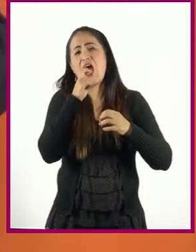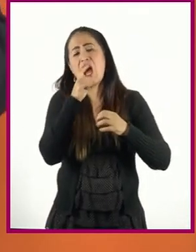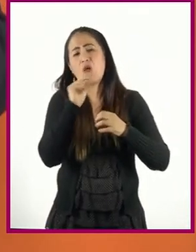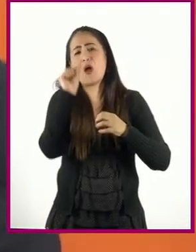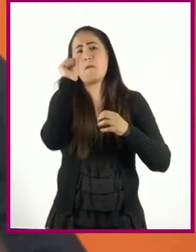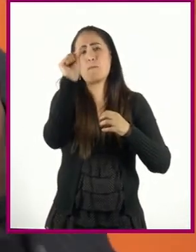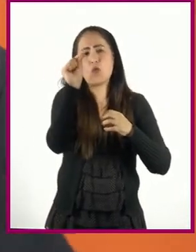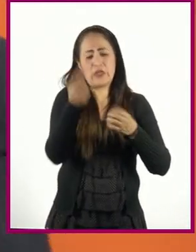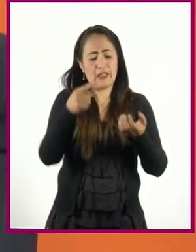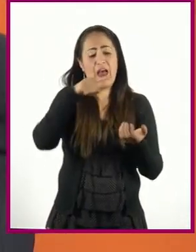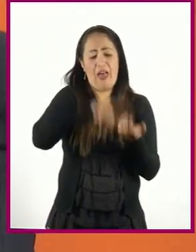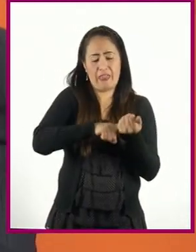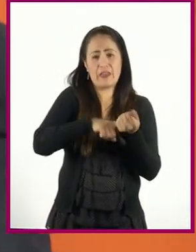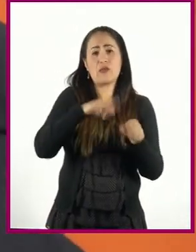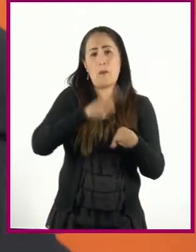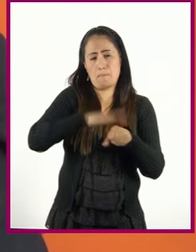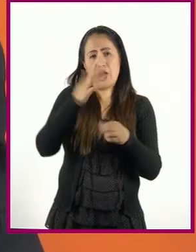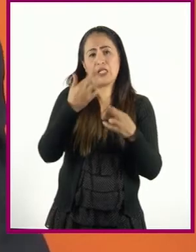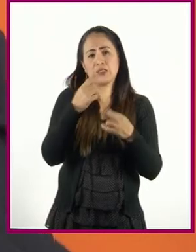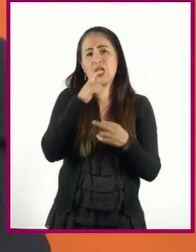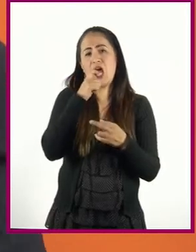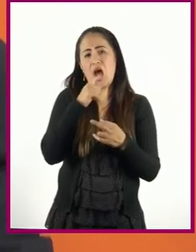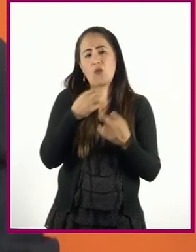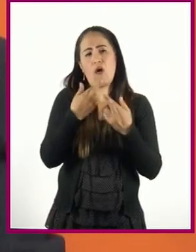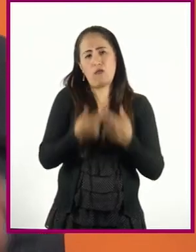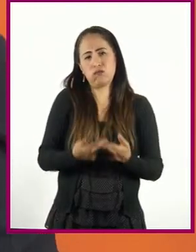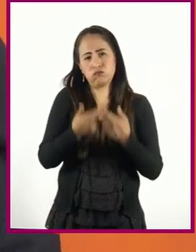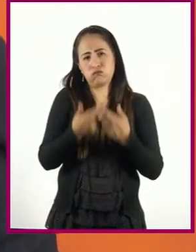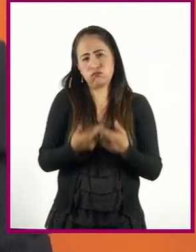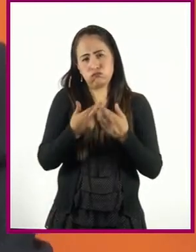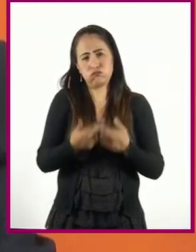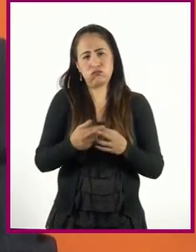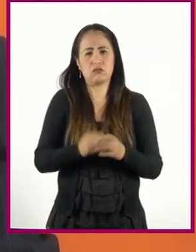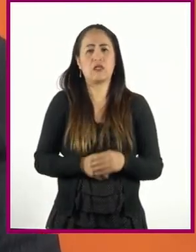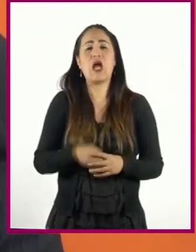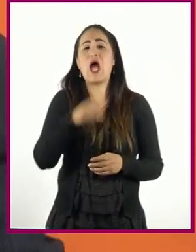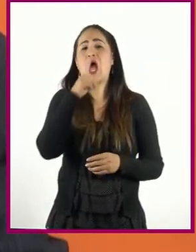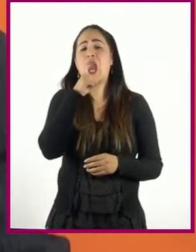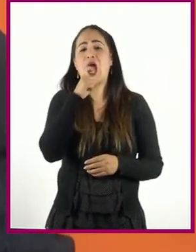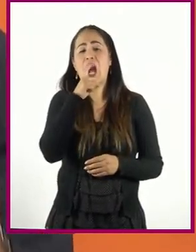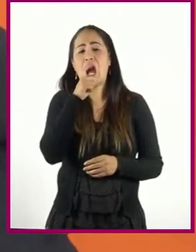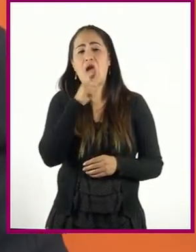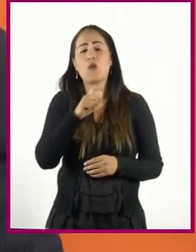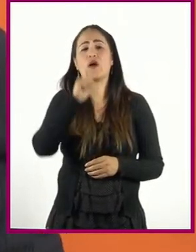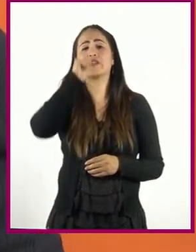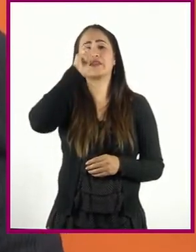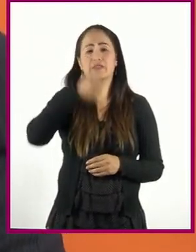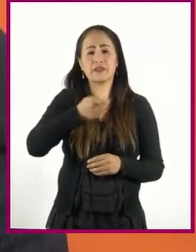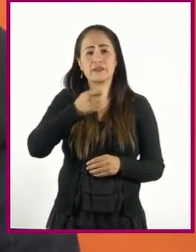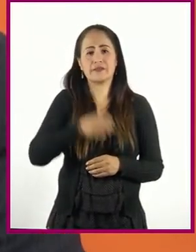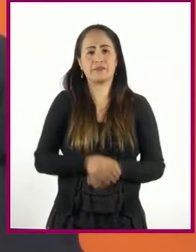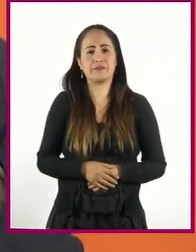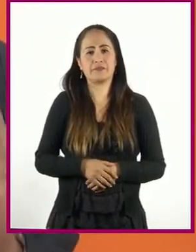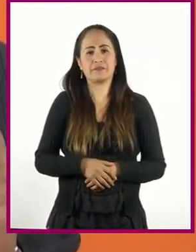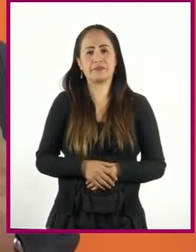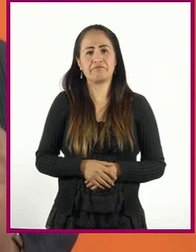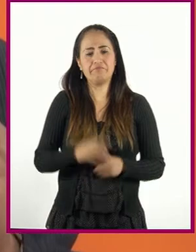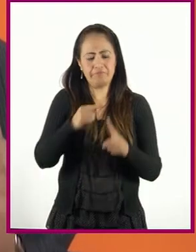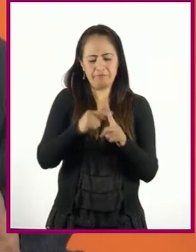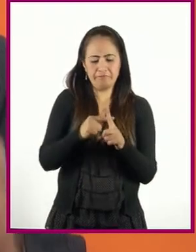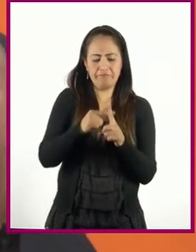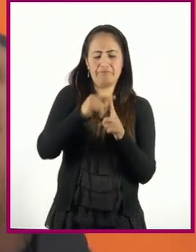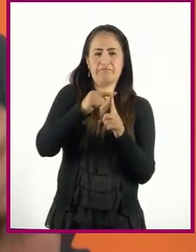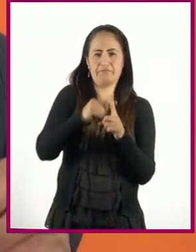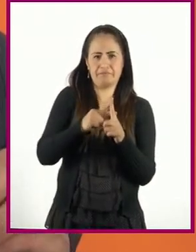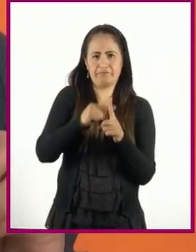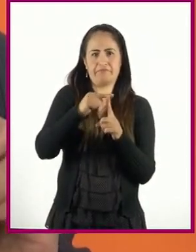interior. Entonces, las partes que tienen más agua presentarán un aumento en su temperatura